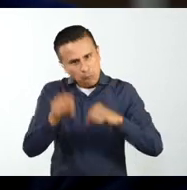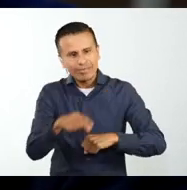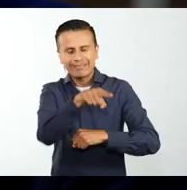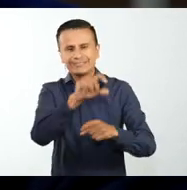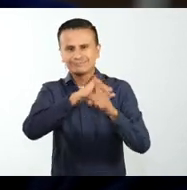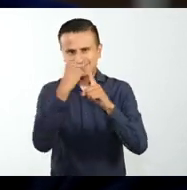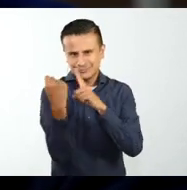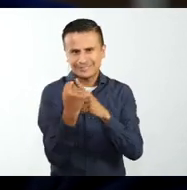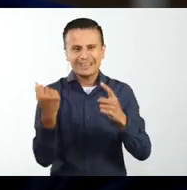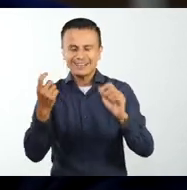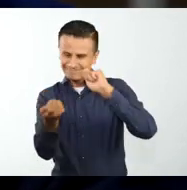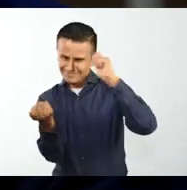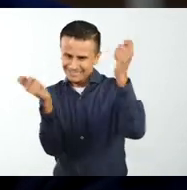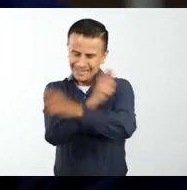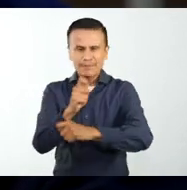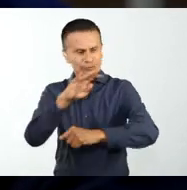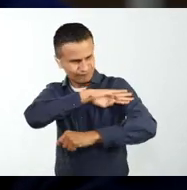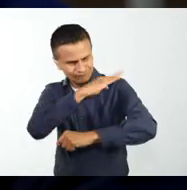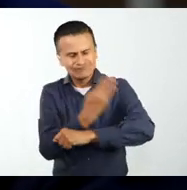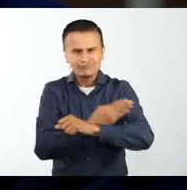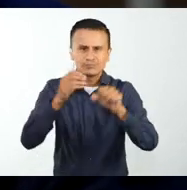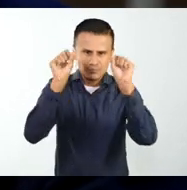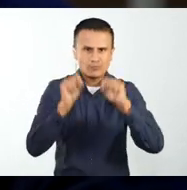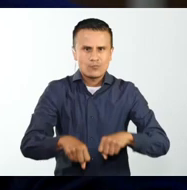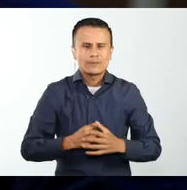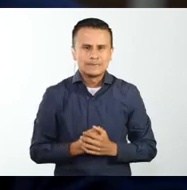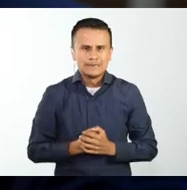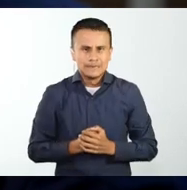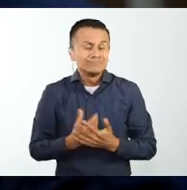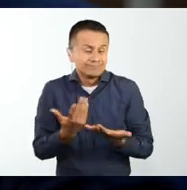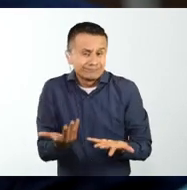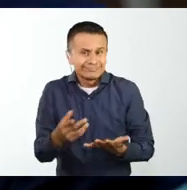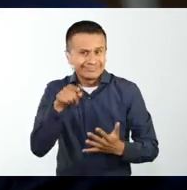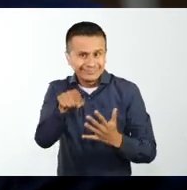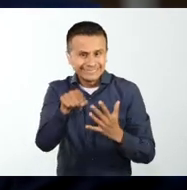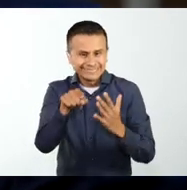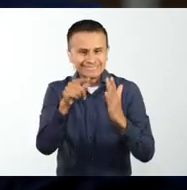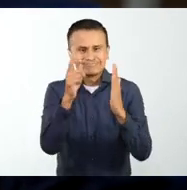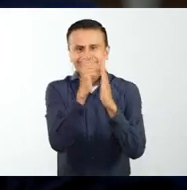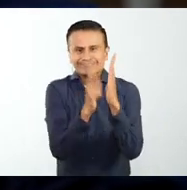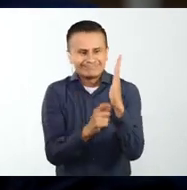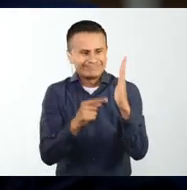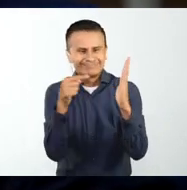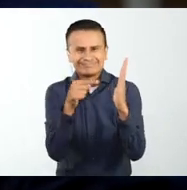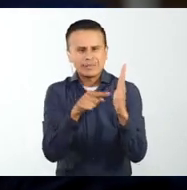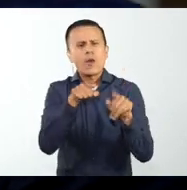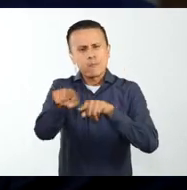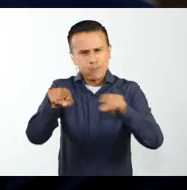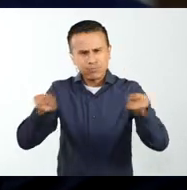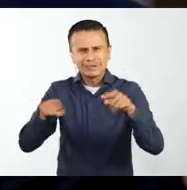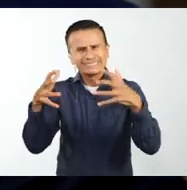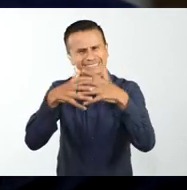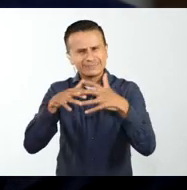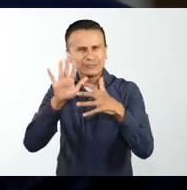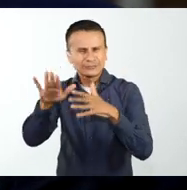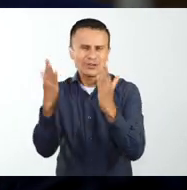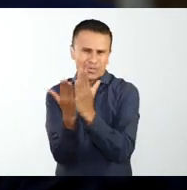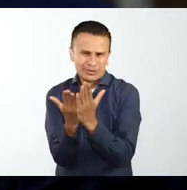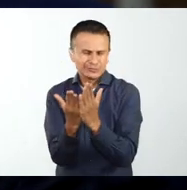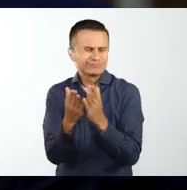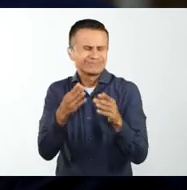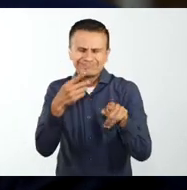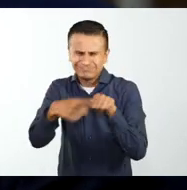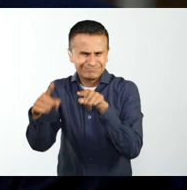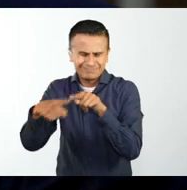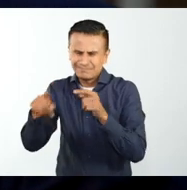sociedad más resiliente, más capaz de enfrentarse a los cambios. Eso es un principio en general, no solo de los sistemas educativos,